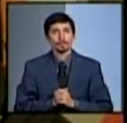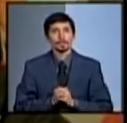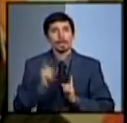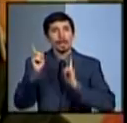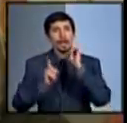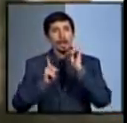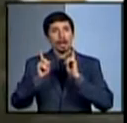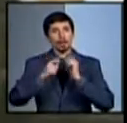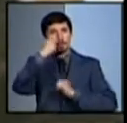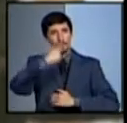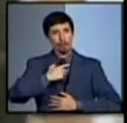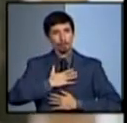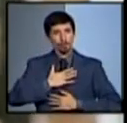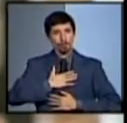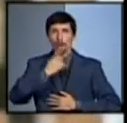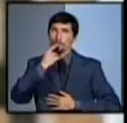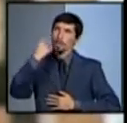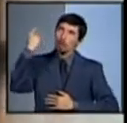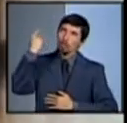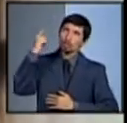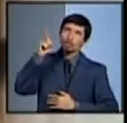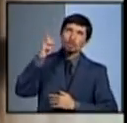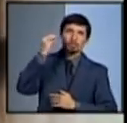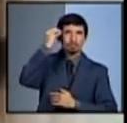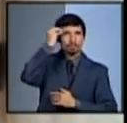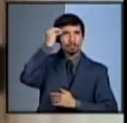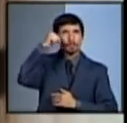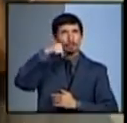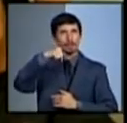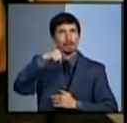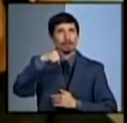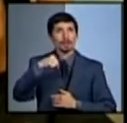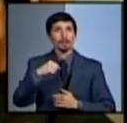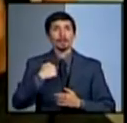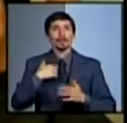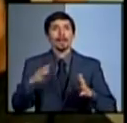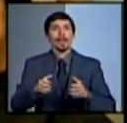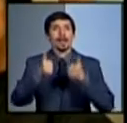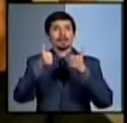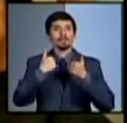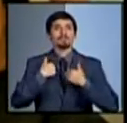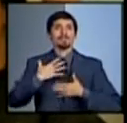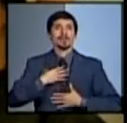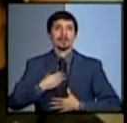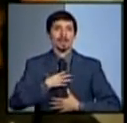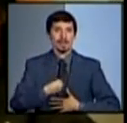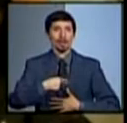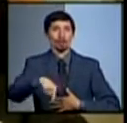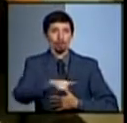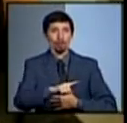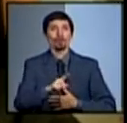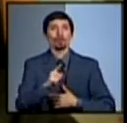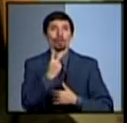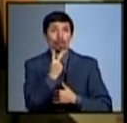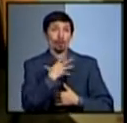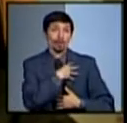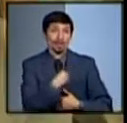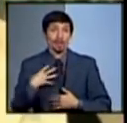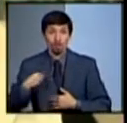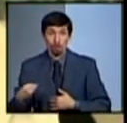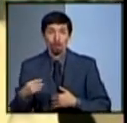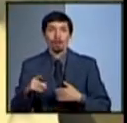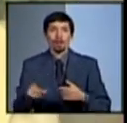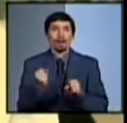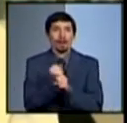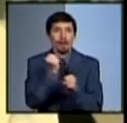¿Algún hito personal que te deje a ti este año? El éxito que han tenido mis hijos en la parte laboral, mis dos hijos.